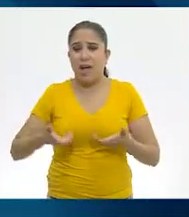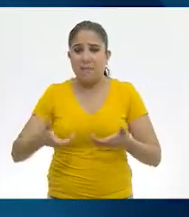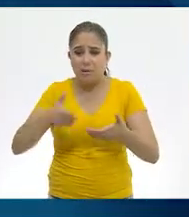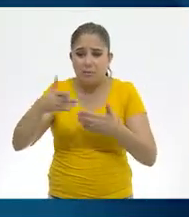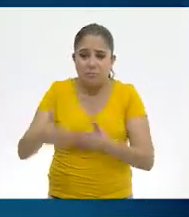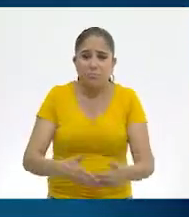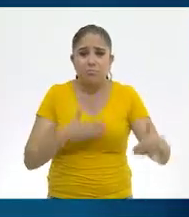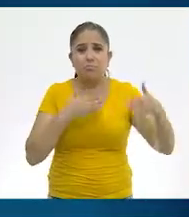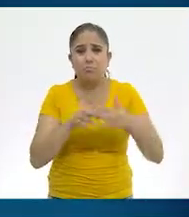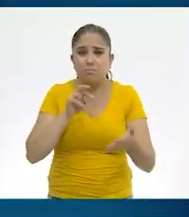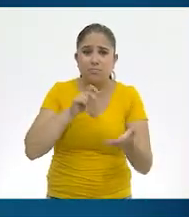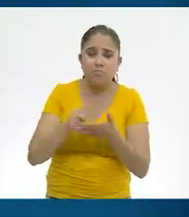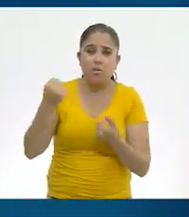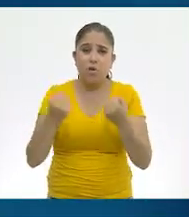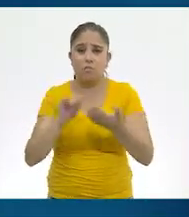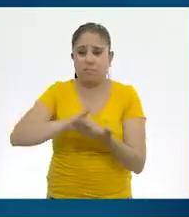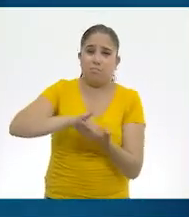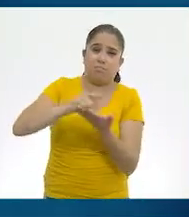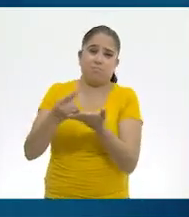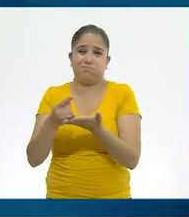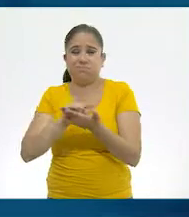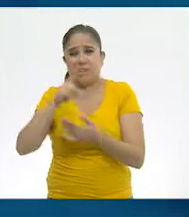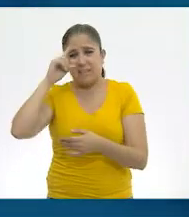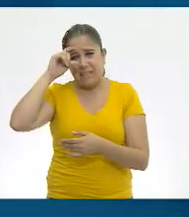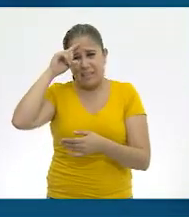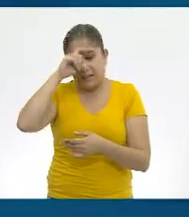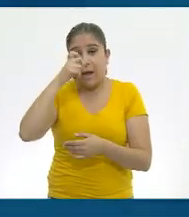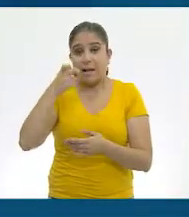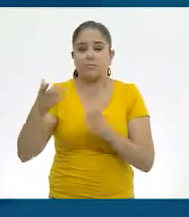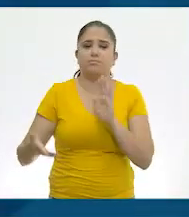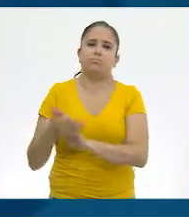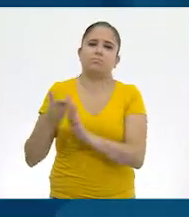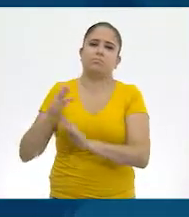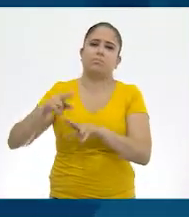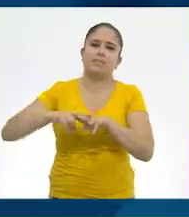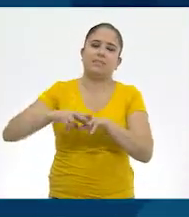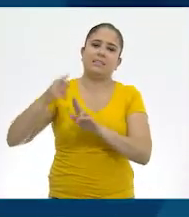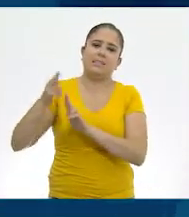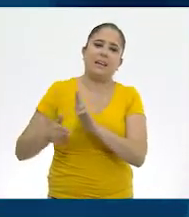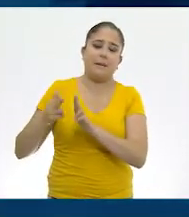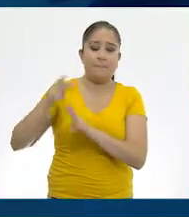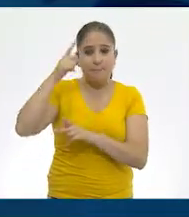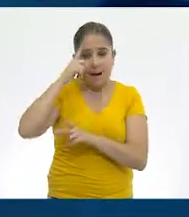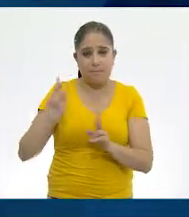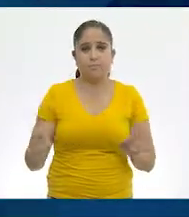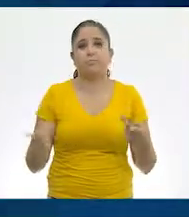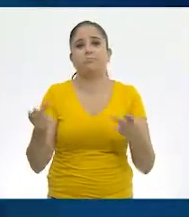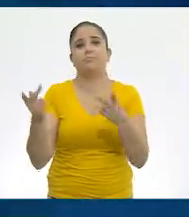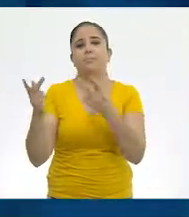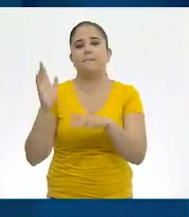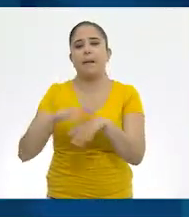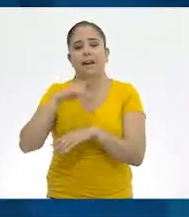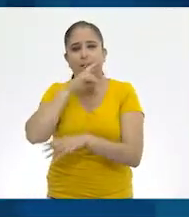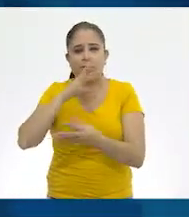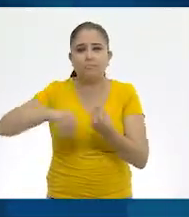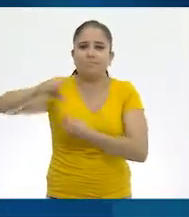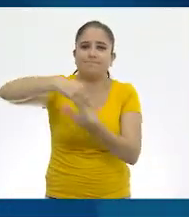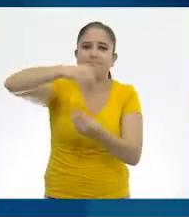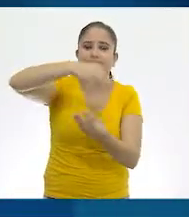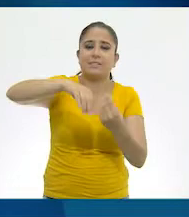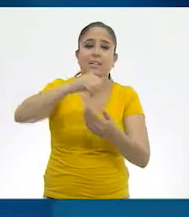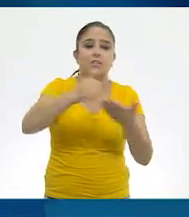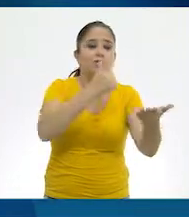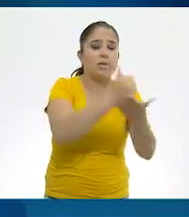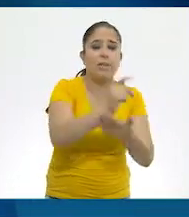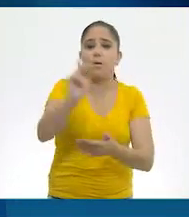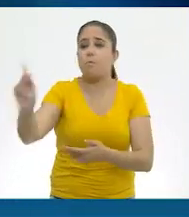condiciones. Precisamente por eso, el ferrocarril se construyó para apoyar el comercio y agilizó las rutas y conectó las ciudades y